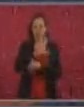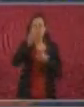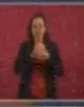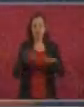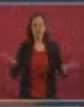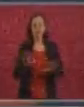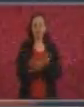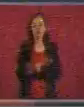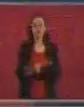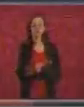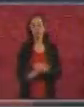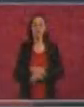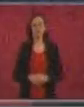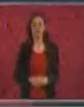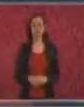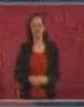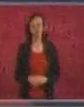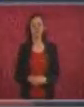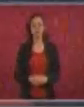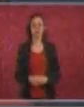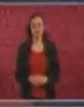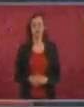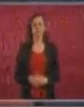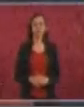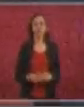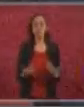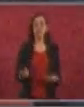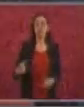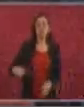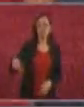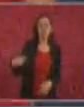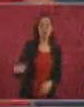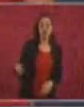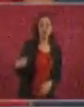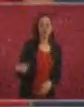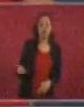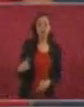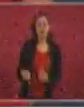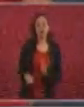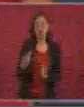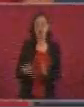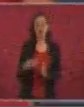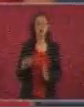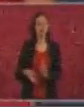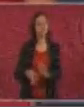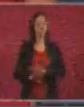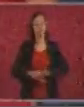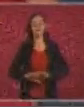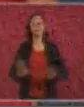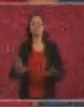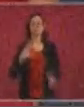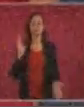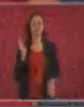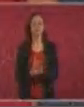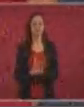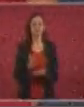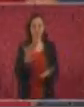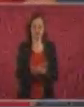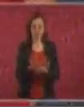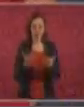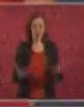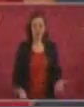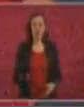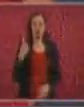hoy están pretendiéndose aplicar para ver si sigue o no sigue en el poder, no van a ser